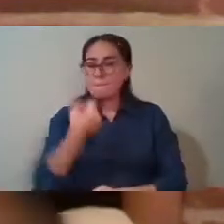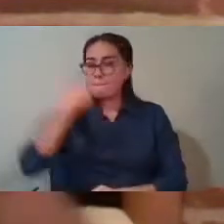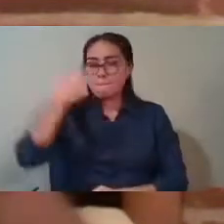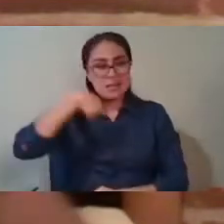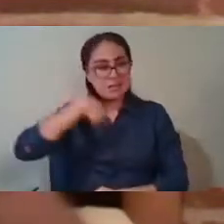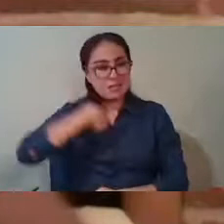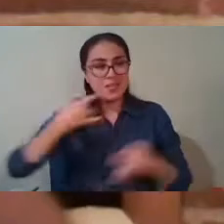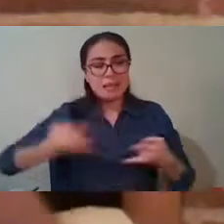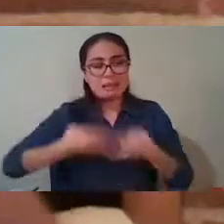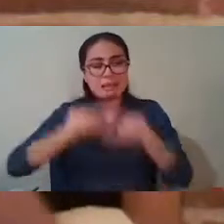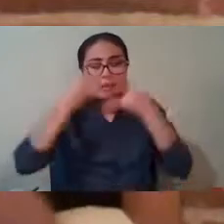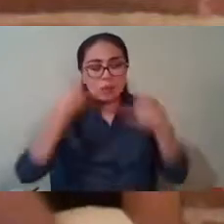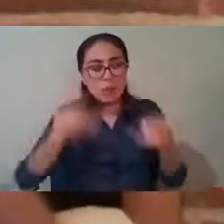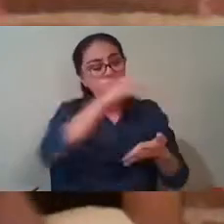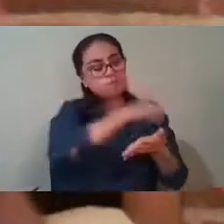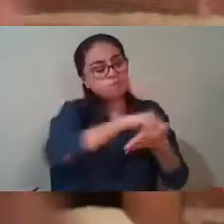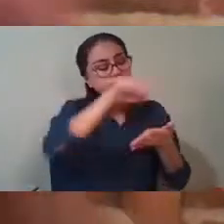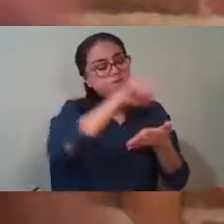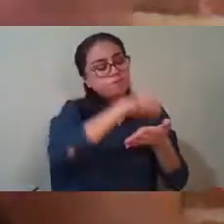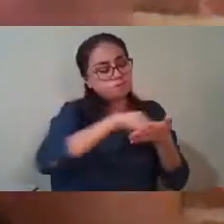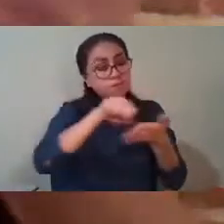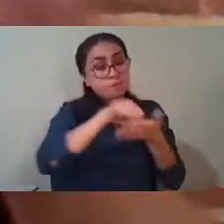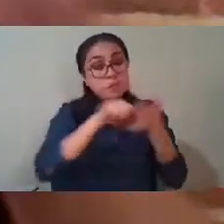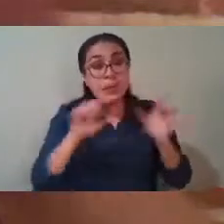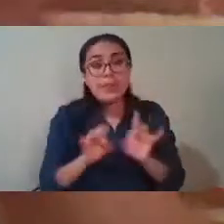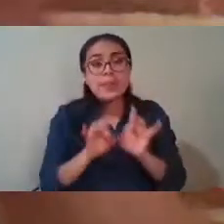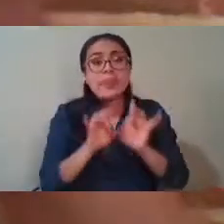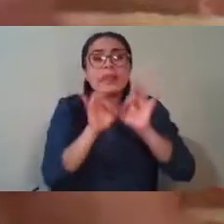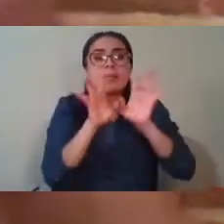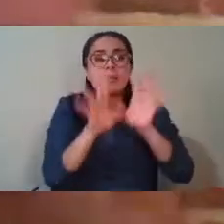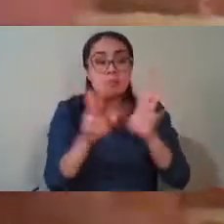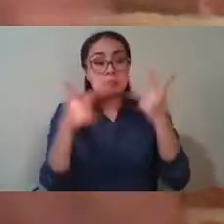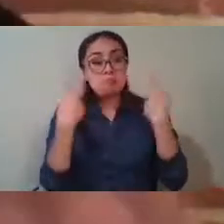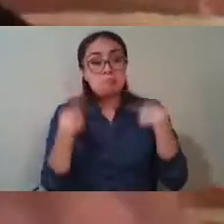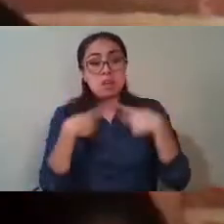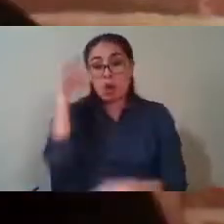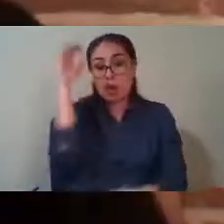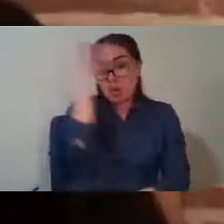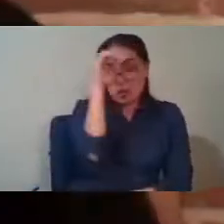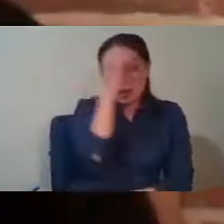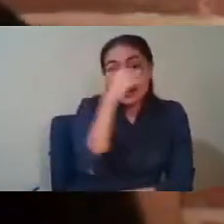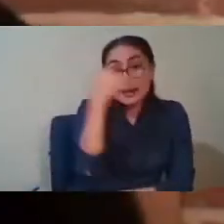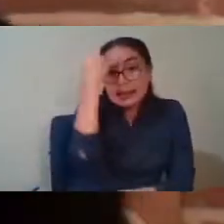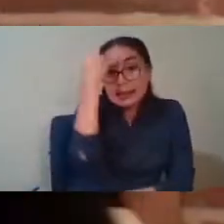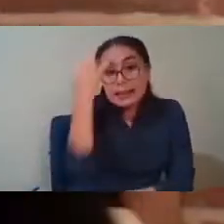un referente y que alguien diga la idea de Terrenal,